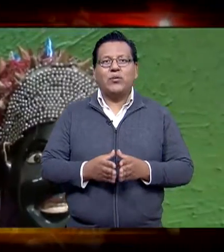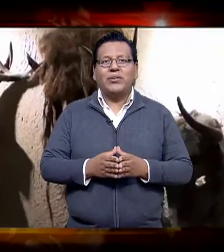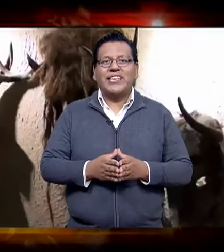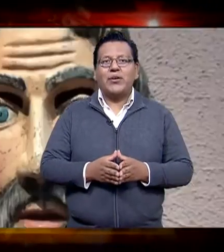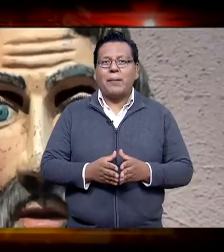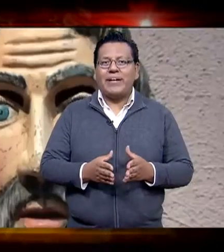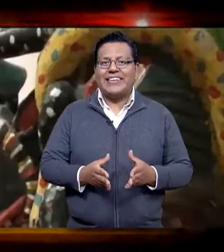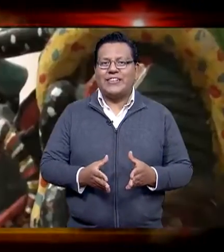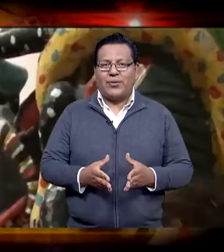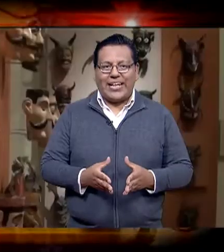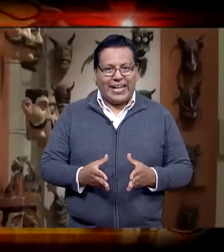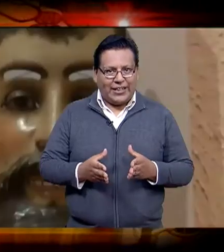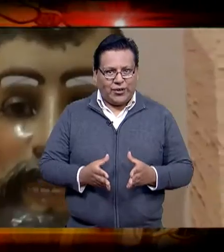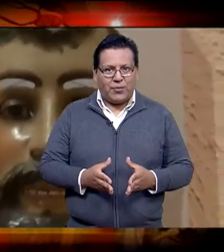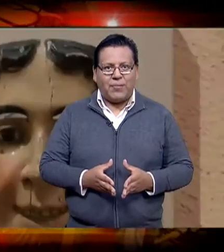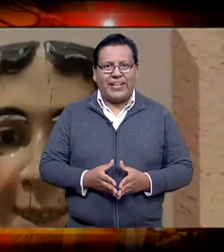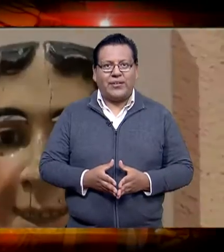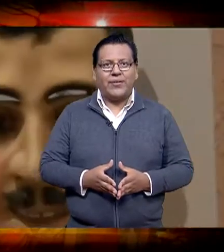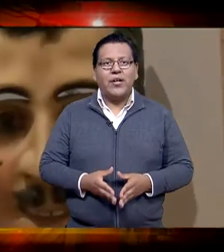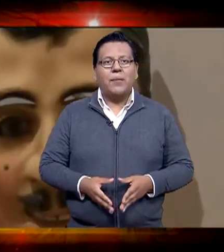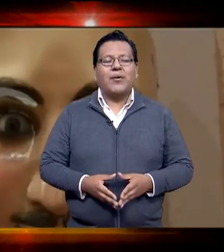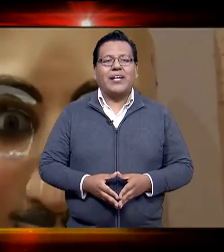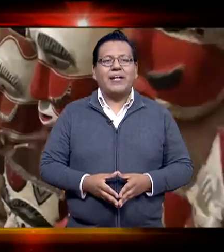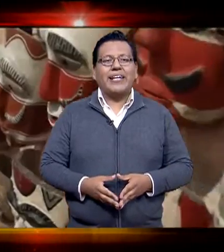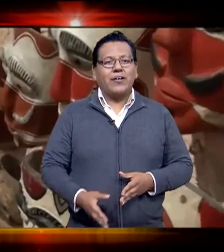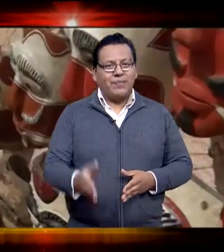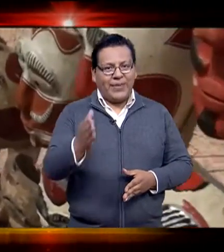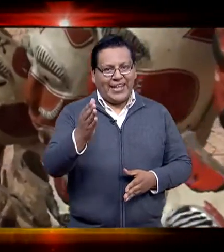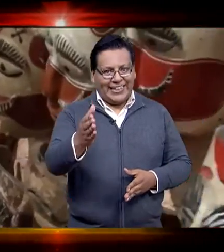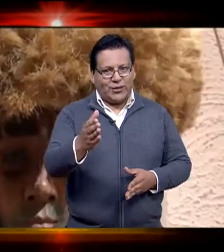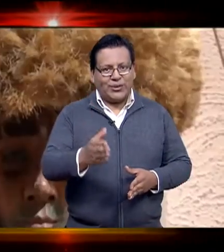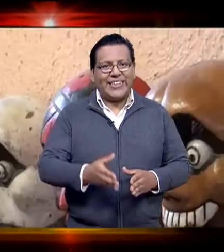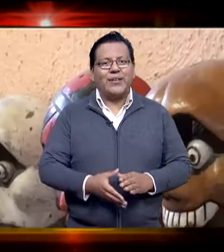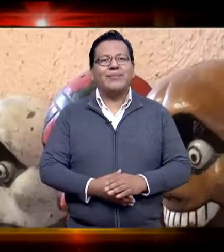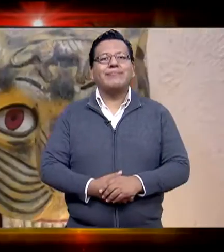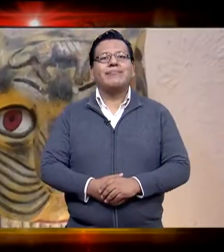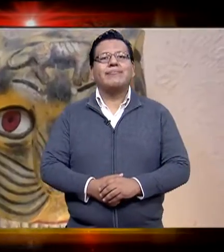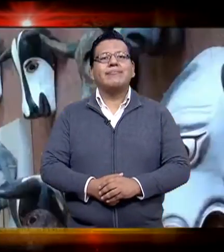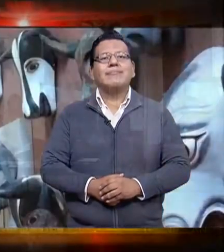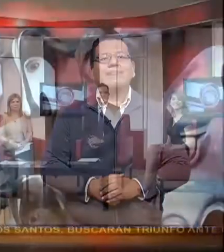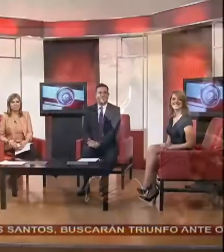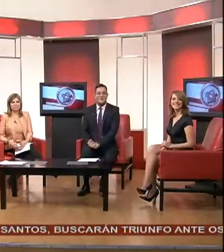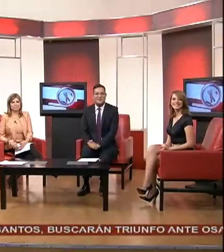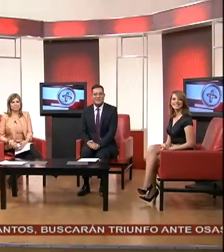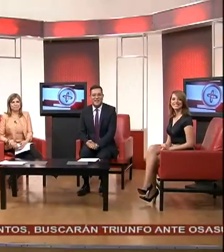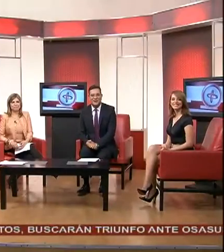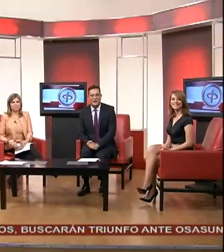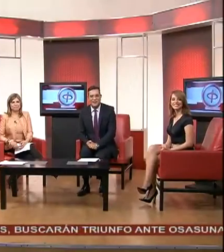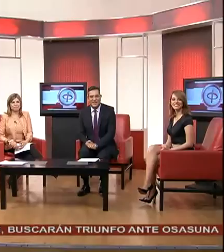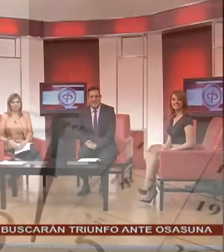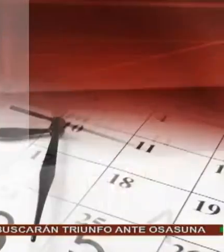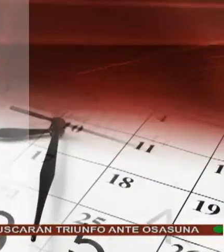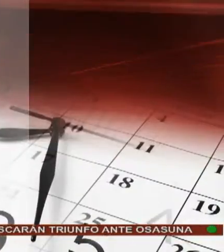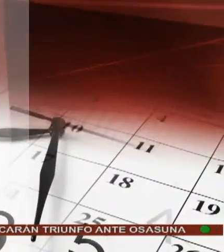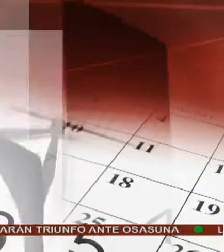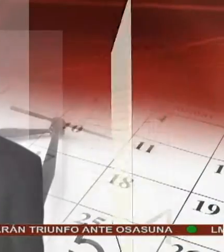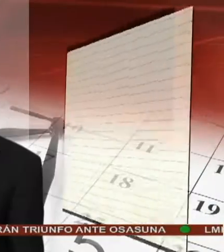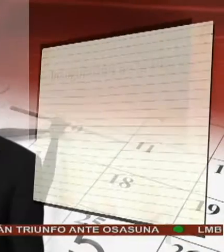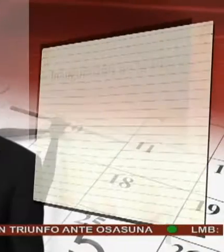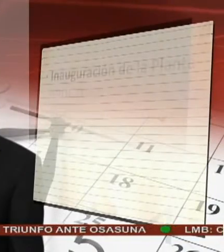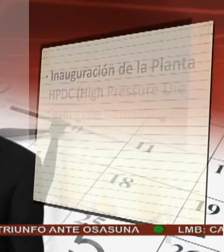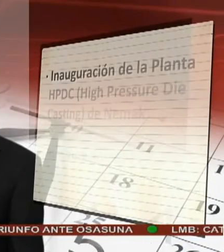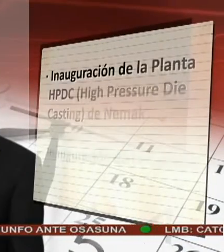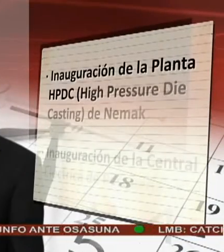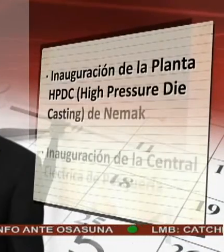país un museo que puedes disfrutar en todo momento porque México es tu museo Daniel y este miércoles a las 11.30 horas el